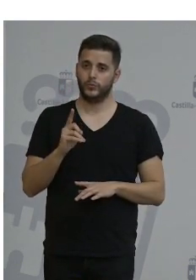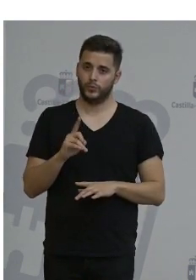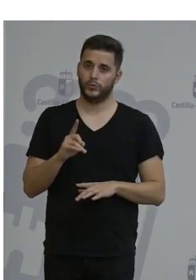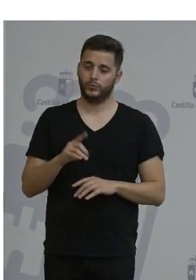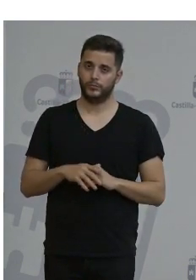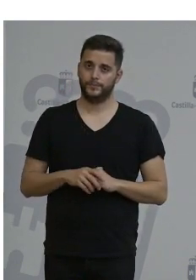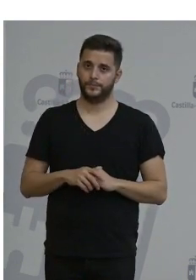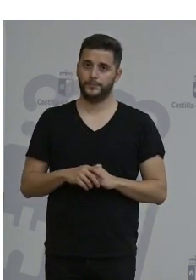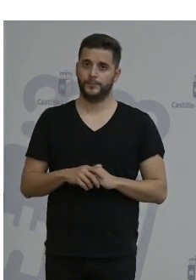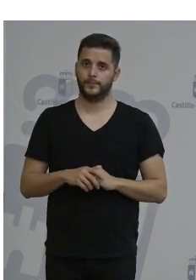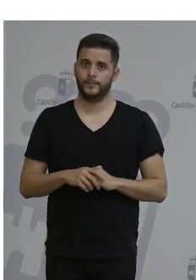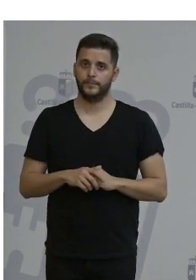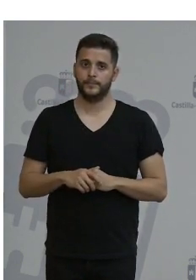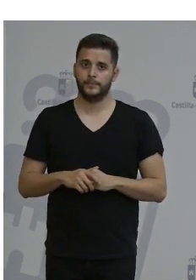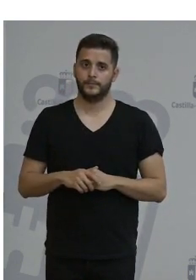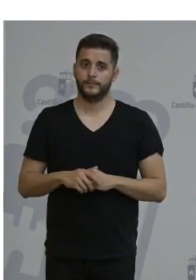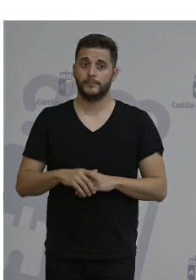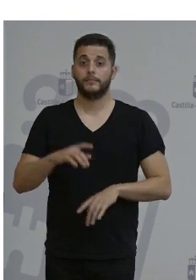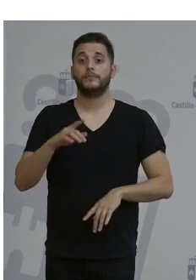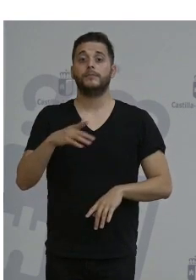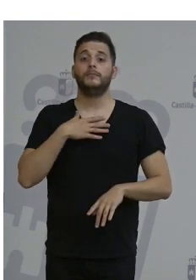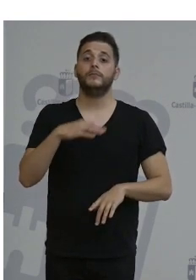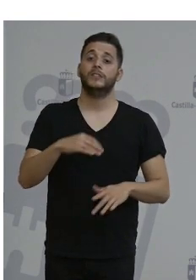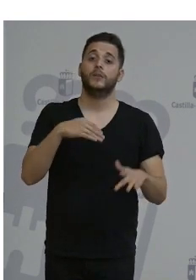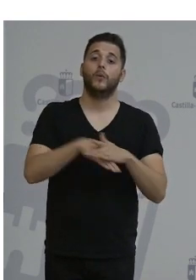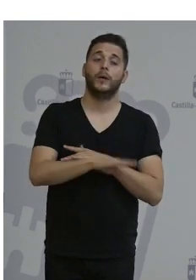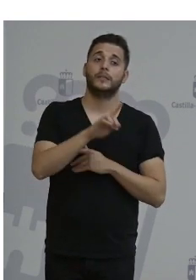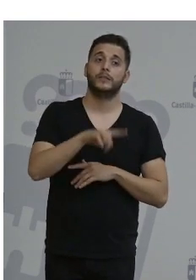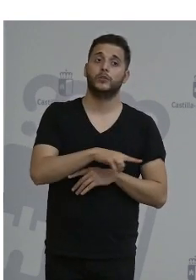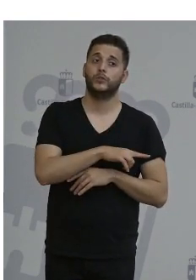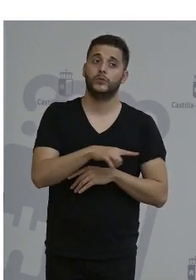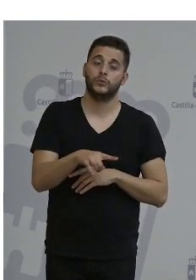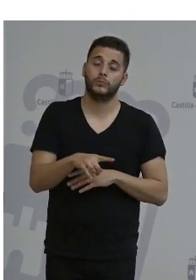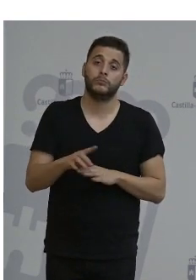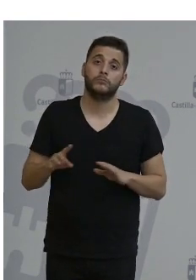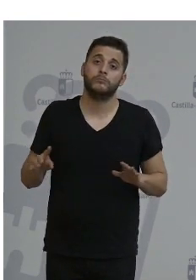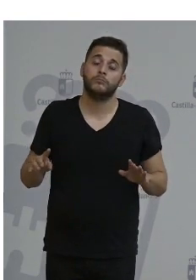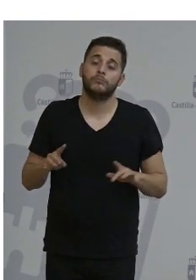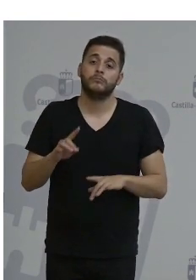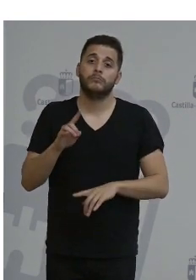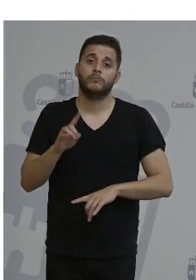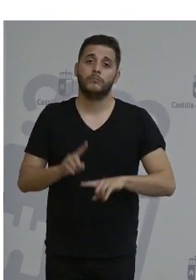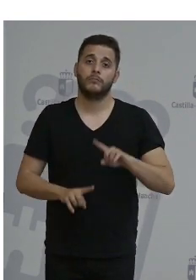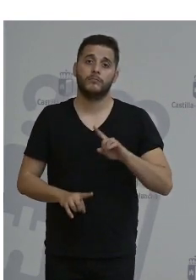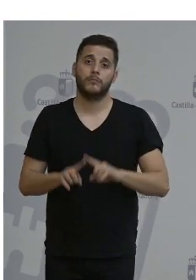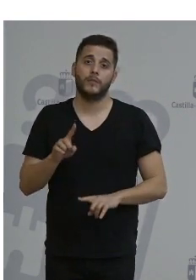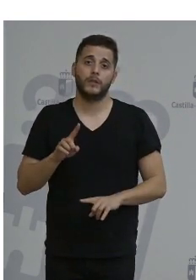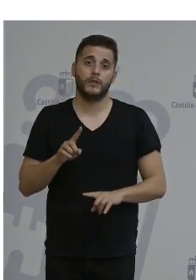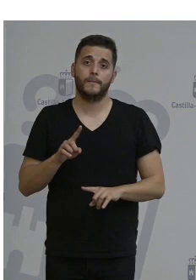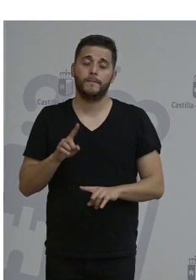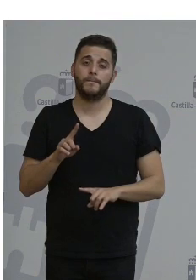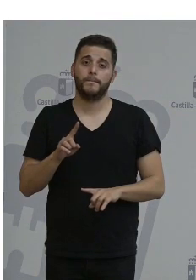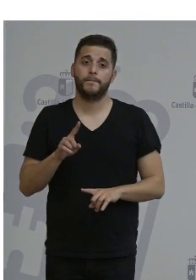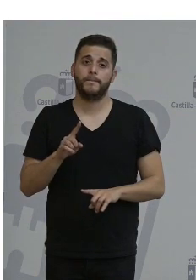calendario. El que se puedan acumular o no ya dependerá de lo que se pueda decidir por